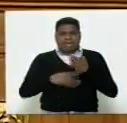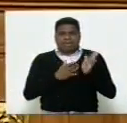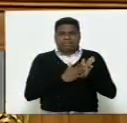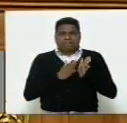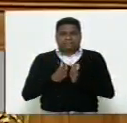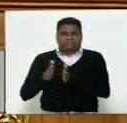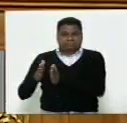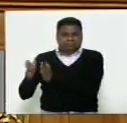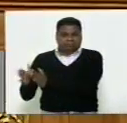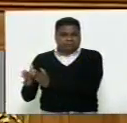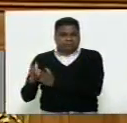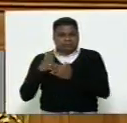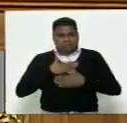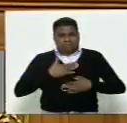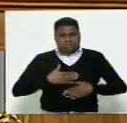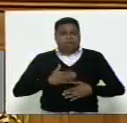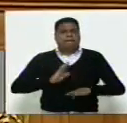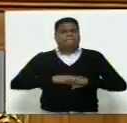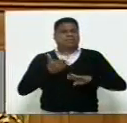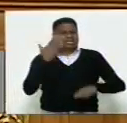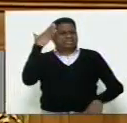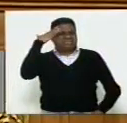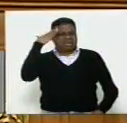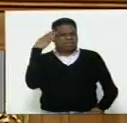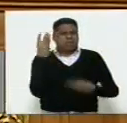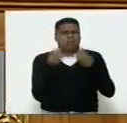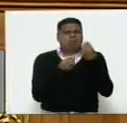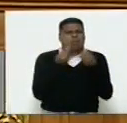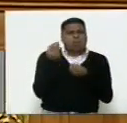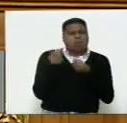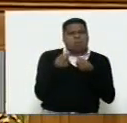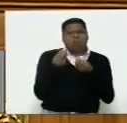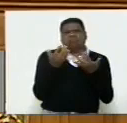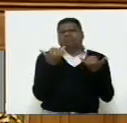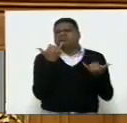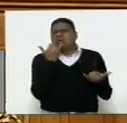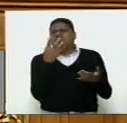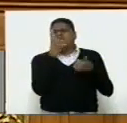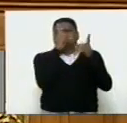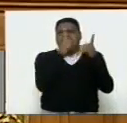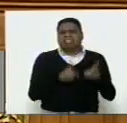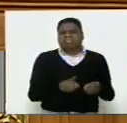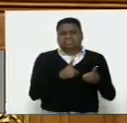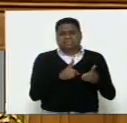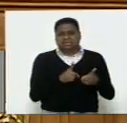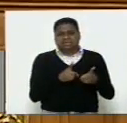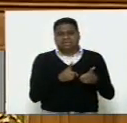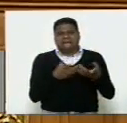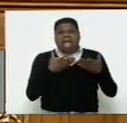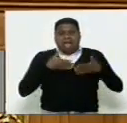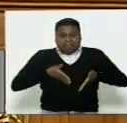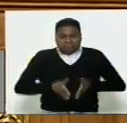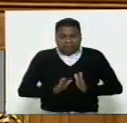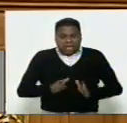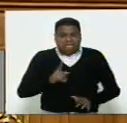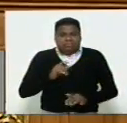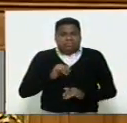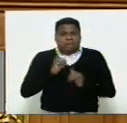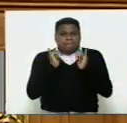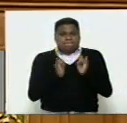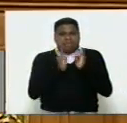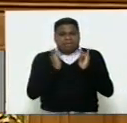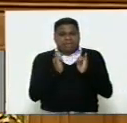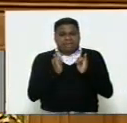importante, porque sabemos qué hacer y cómo hacerlo a la hora de decidir traer a un niño al mundo. Que el